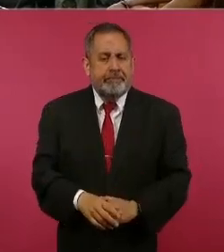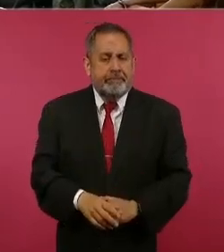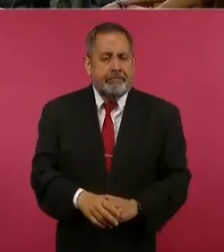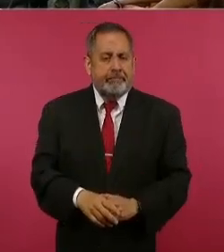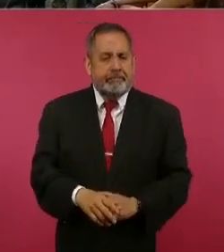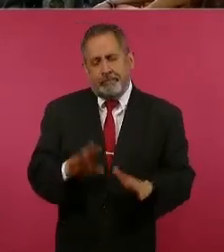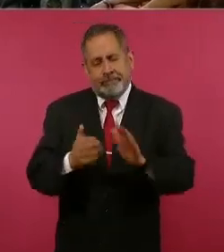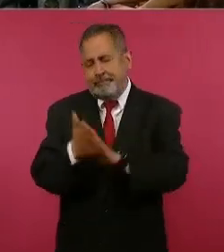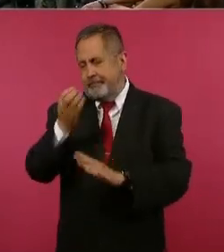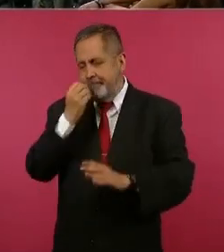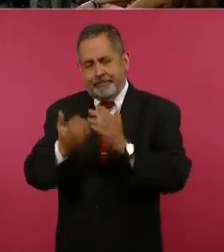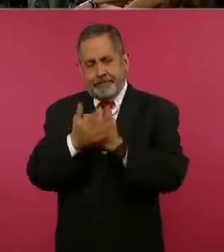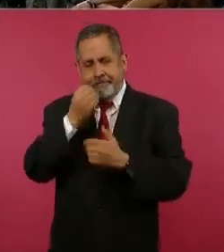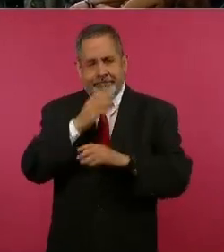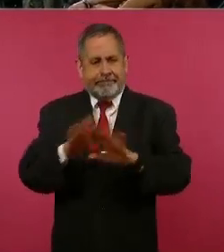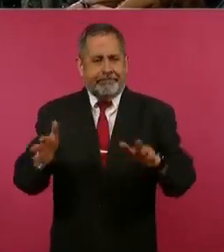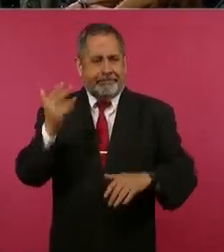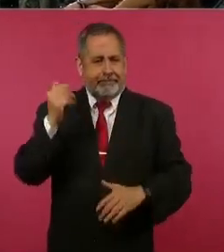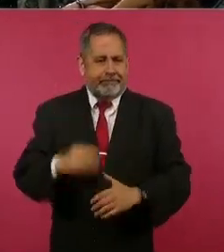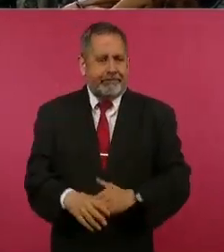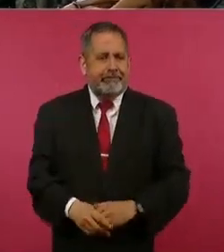Y vámonos a desayunar.